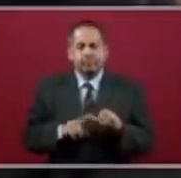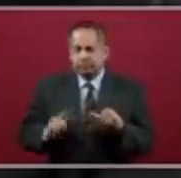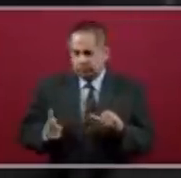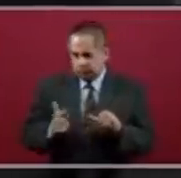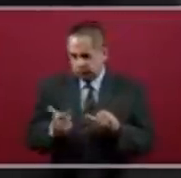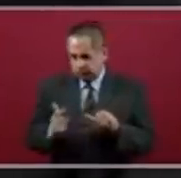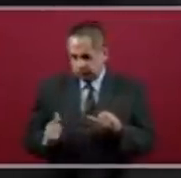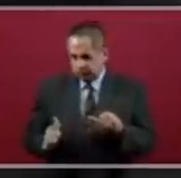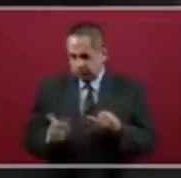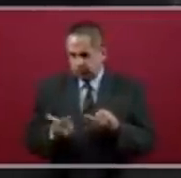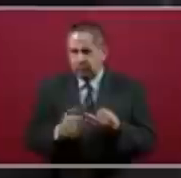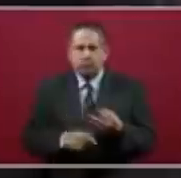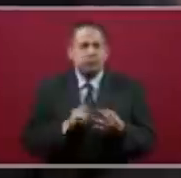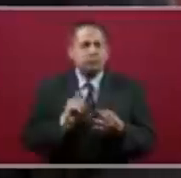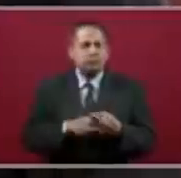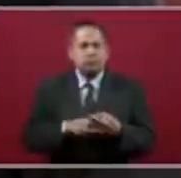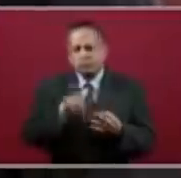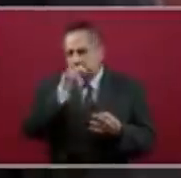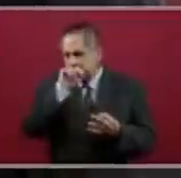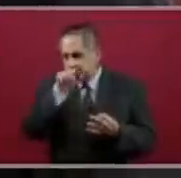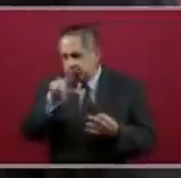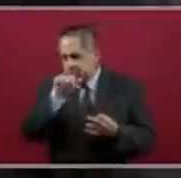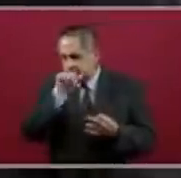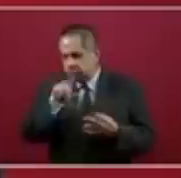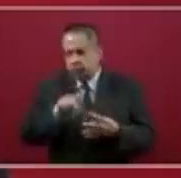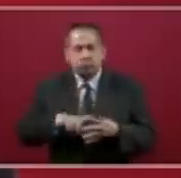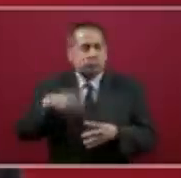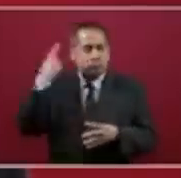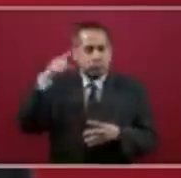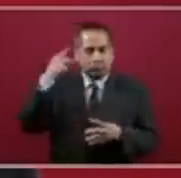Guanajuato, Jalisco y Puebla.